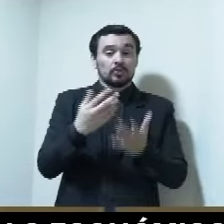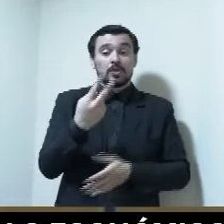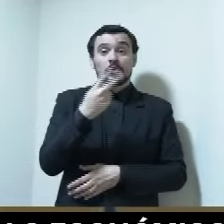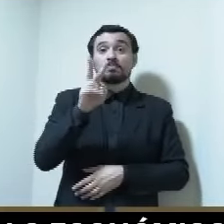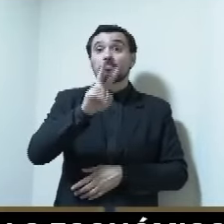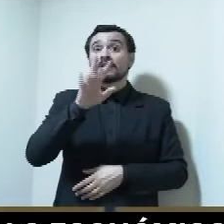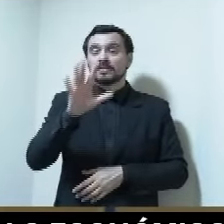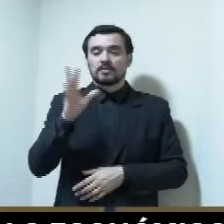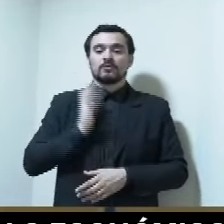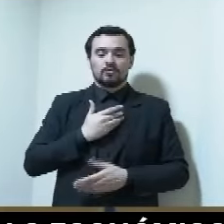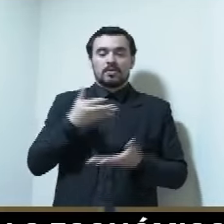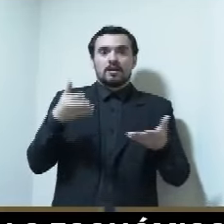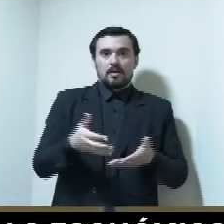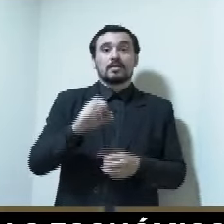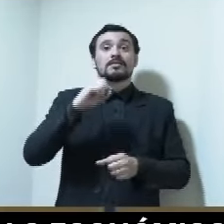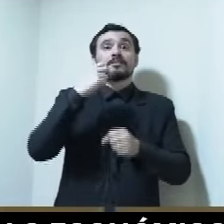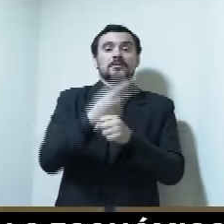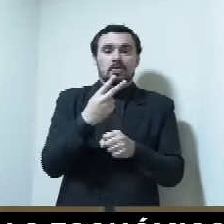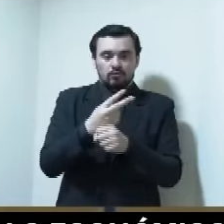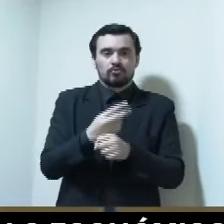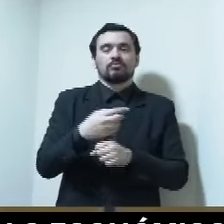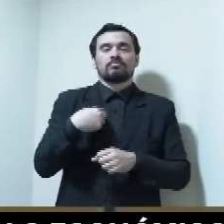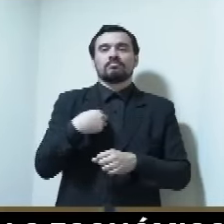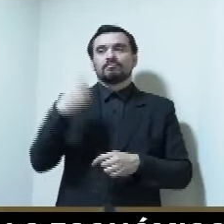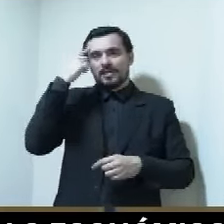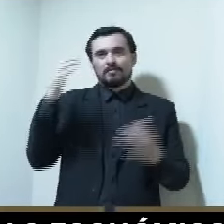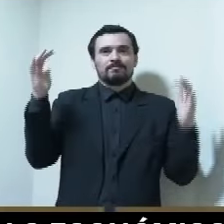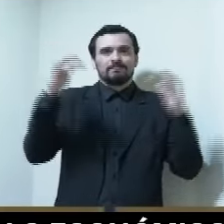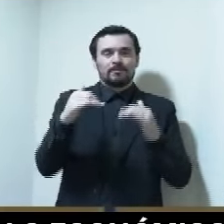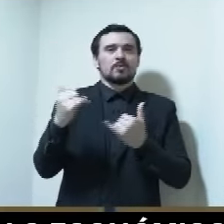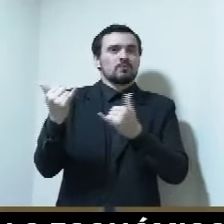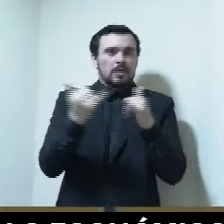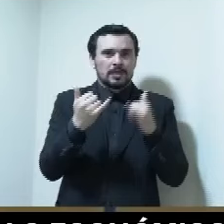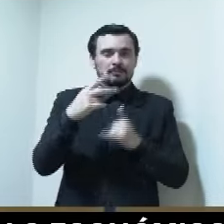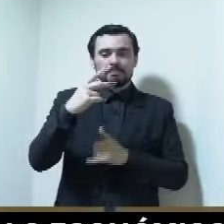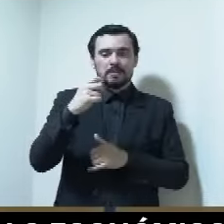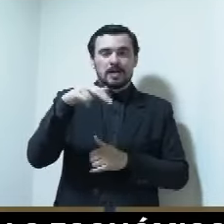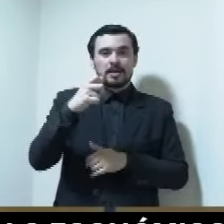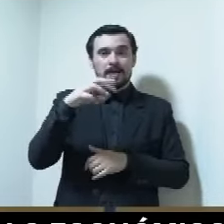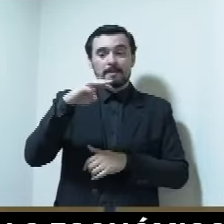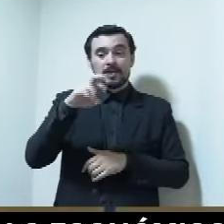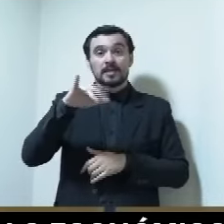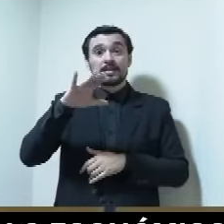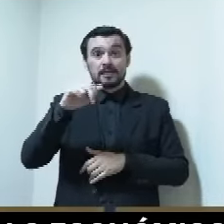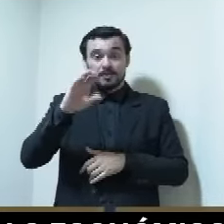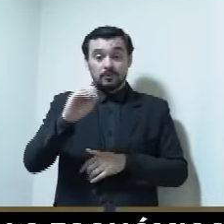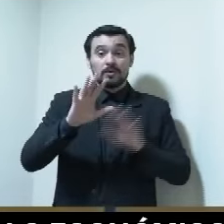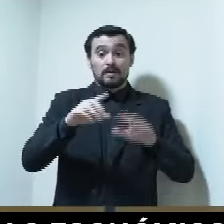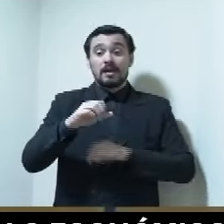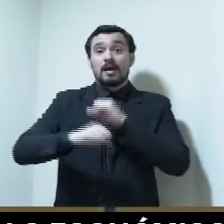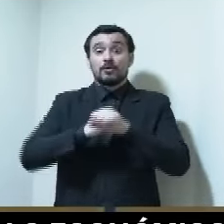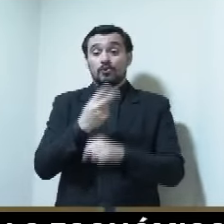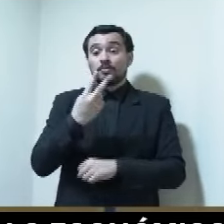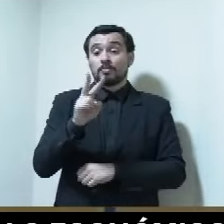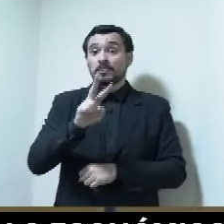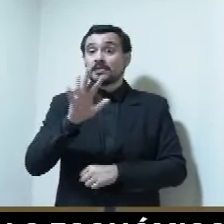2025 albergaremos la segunda edición de los Juegos Panamericanos Junior. Además, desde el año 2025 y los siguientes